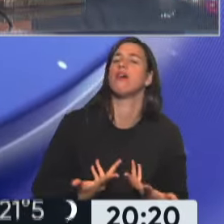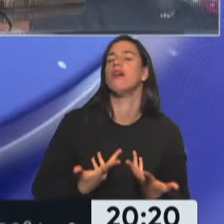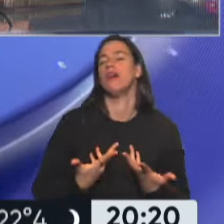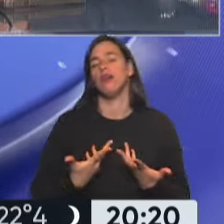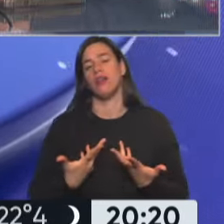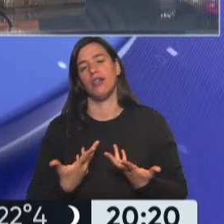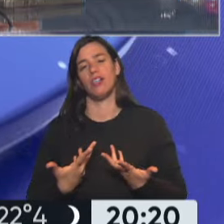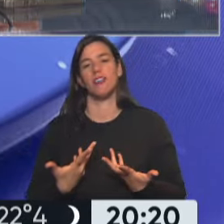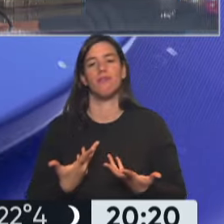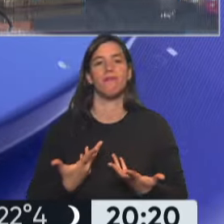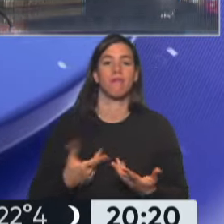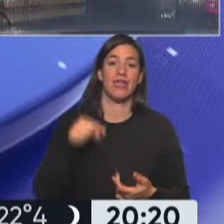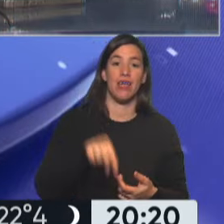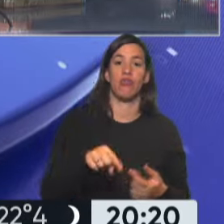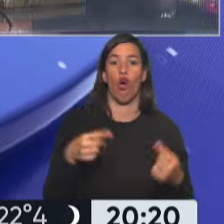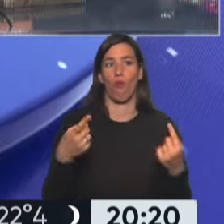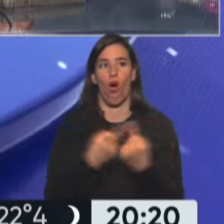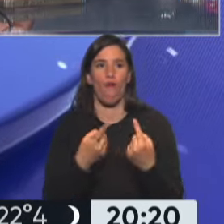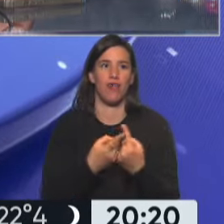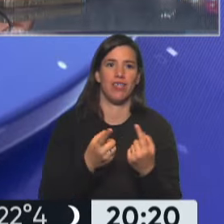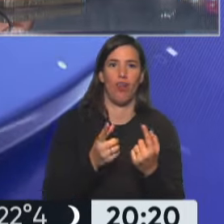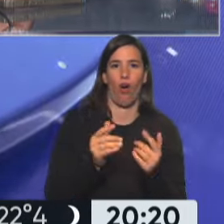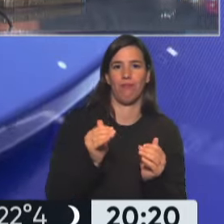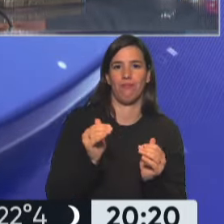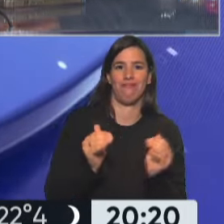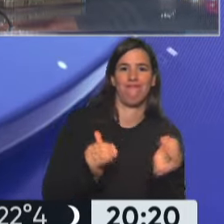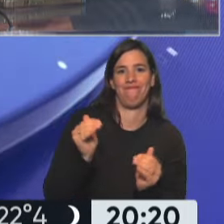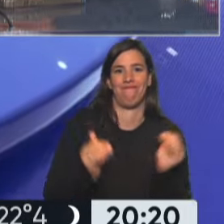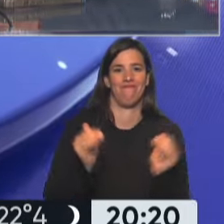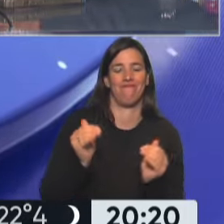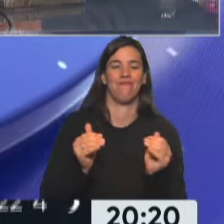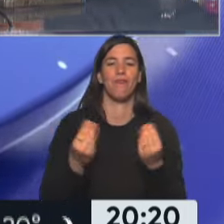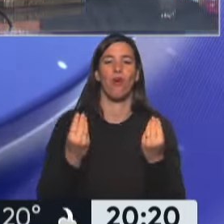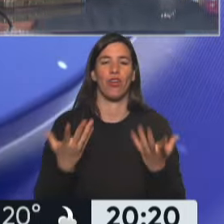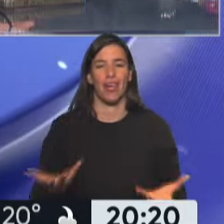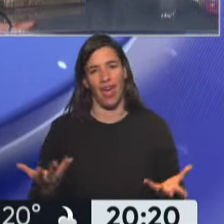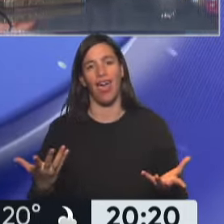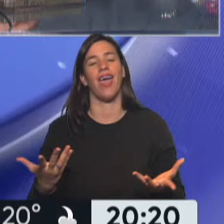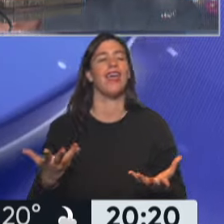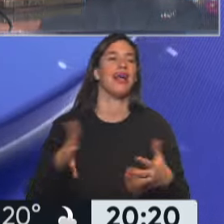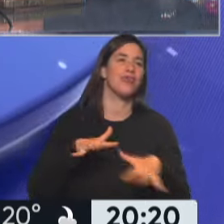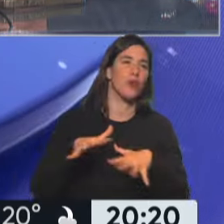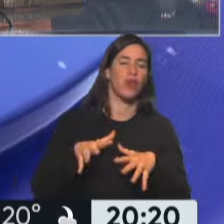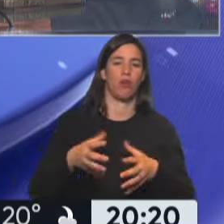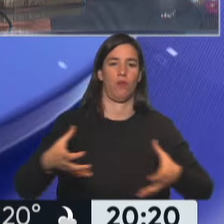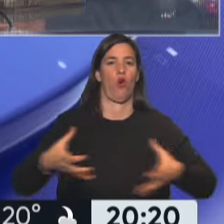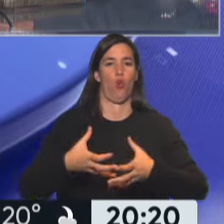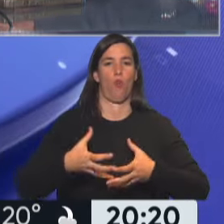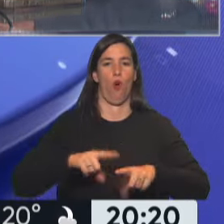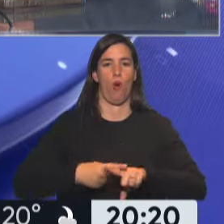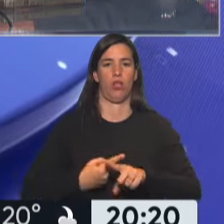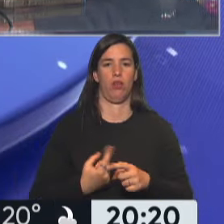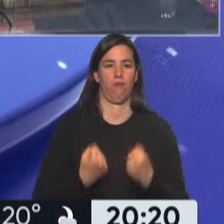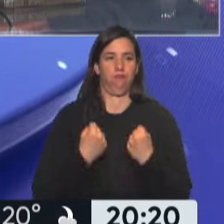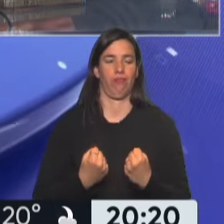menos menos conflictos por lo menos de este estilo no en donde la consolidación y la configuración del bloque realmente se hace